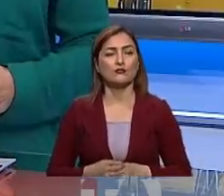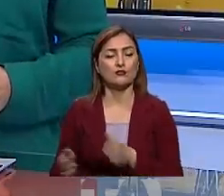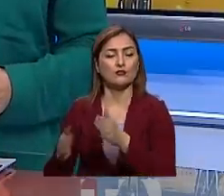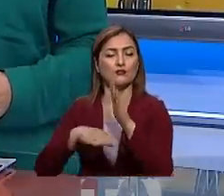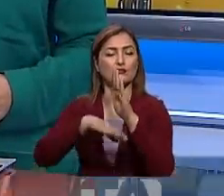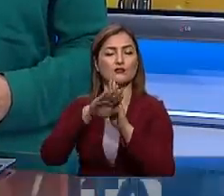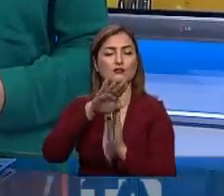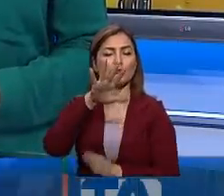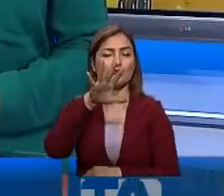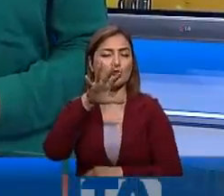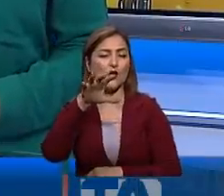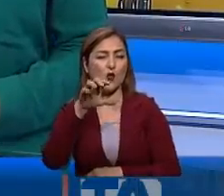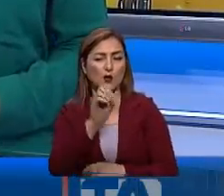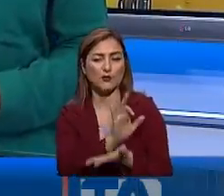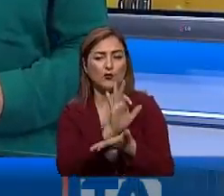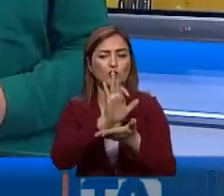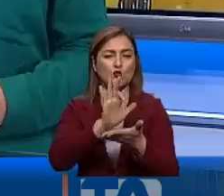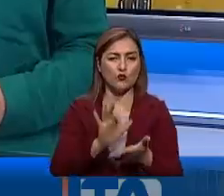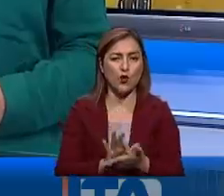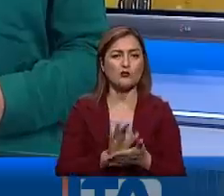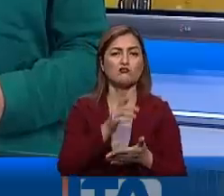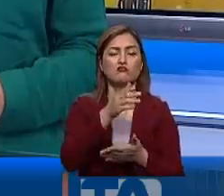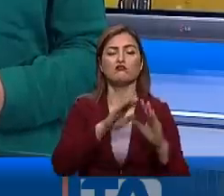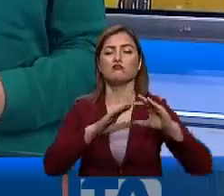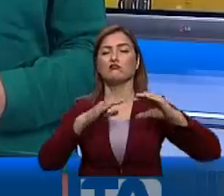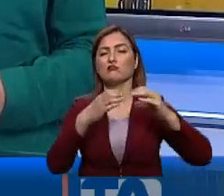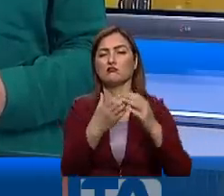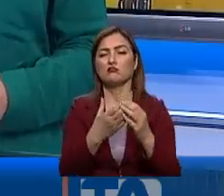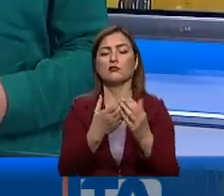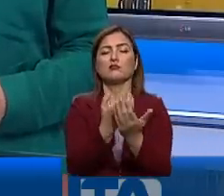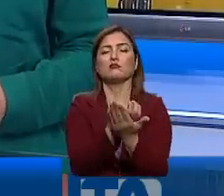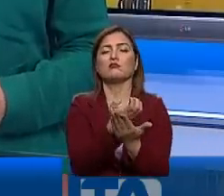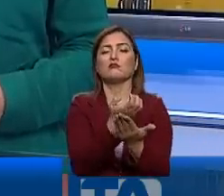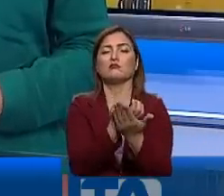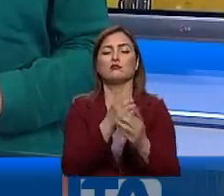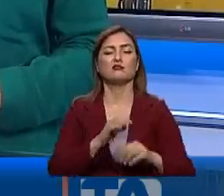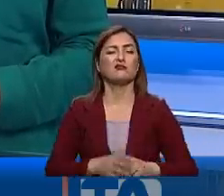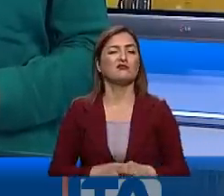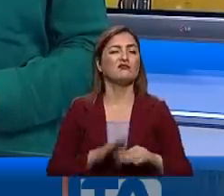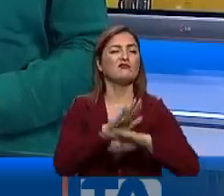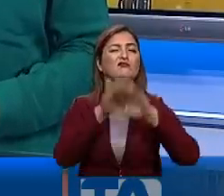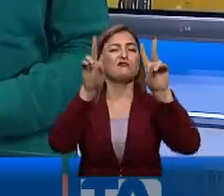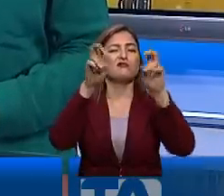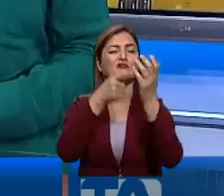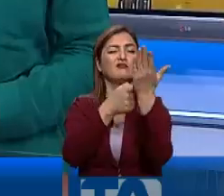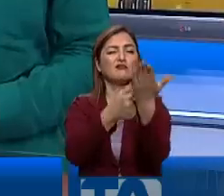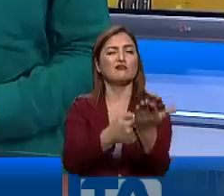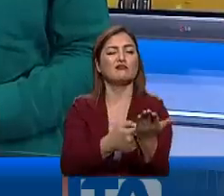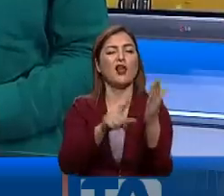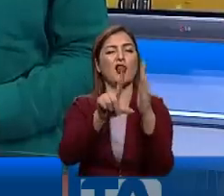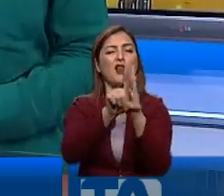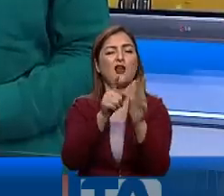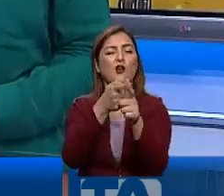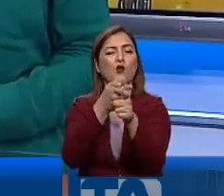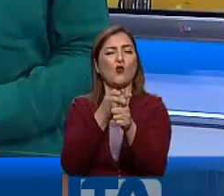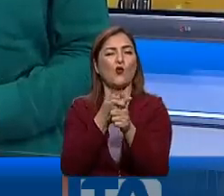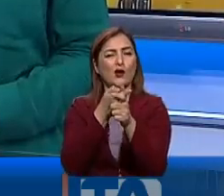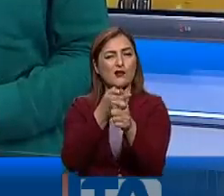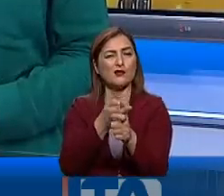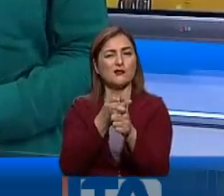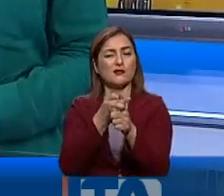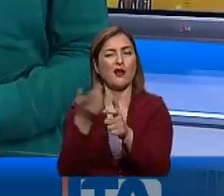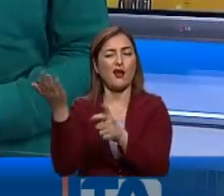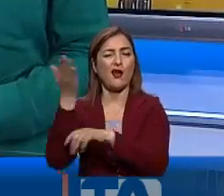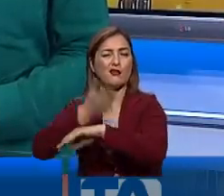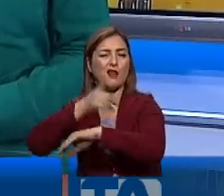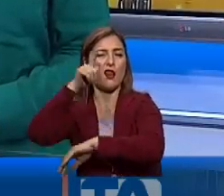Más de 50 comparecencias ha recibido la Comisión de Régimen Económico en el marco de tratamiento de la ley urgente enviada